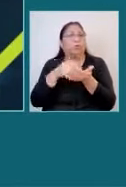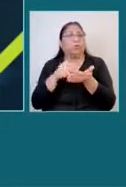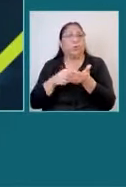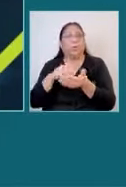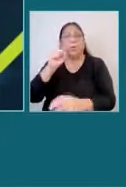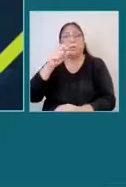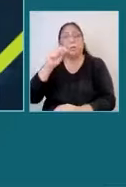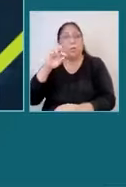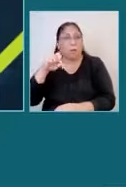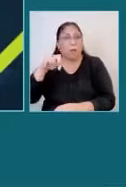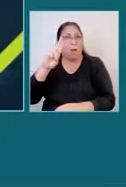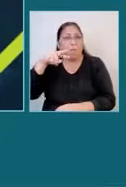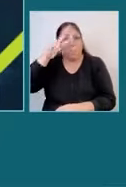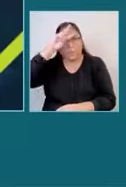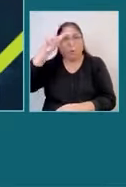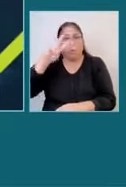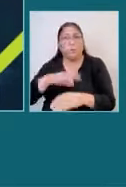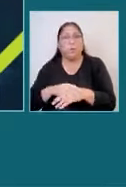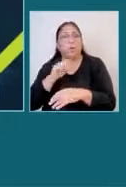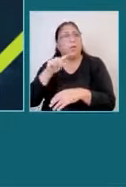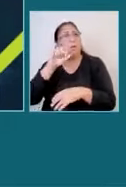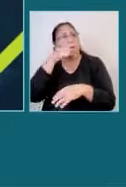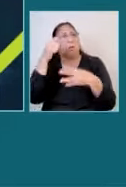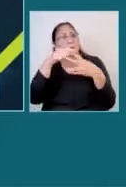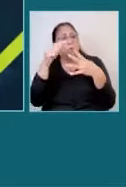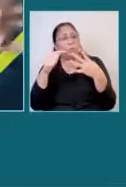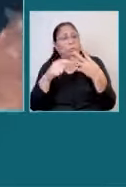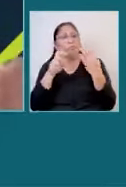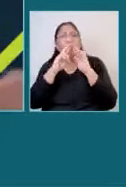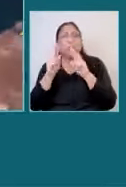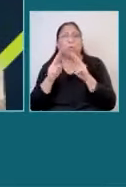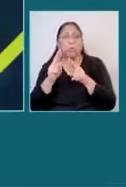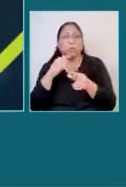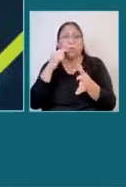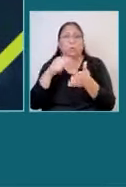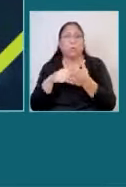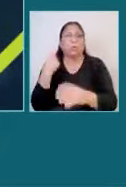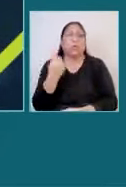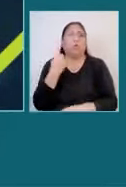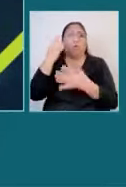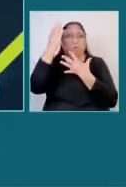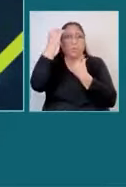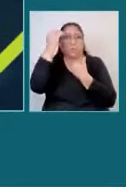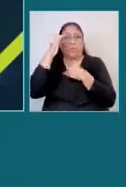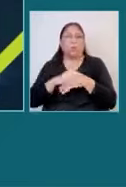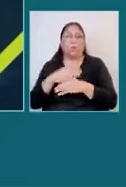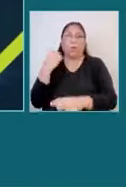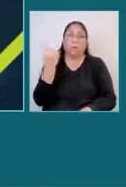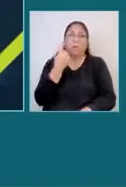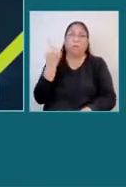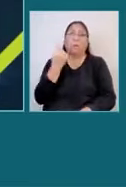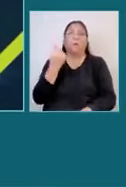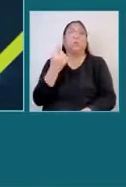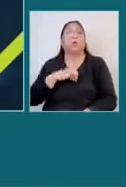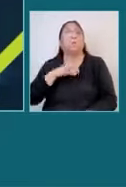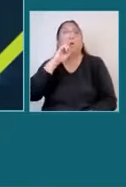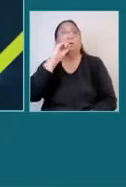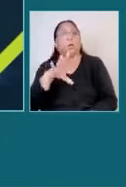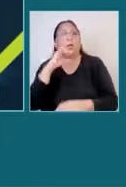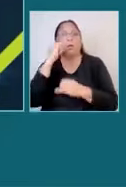¿no? Y entre otros también, contestando ahí tu pregunta, es no solamente Piura, es a nivel nacional, pero también diría el